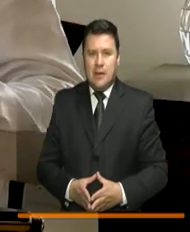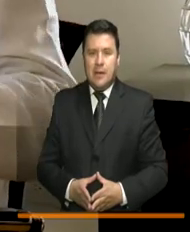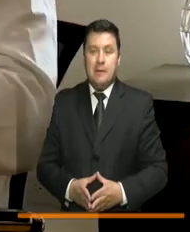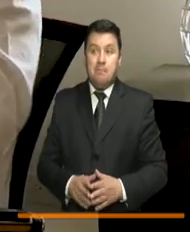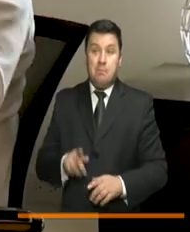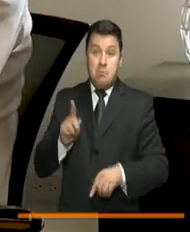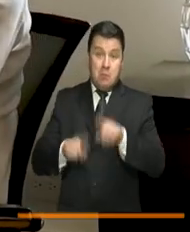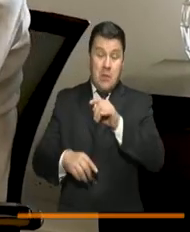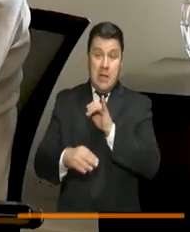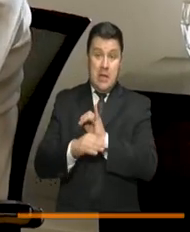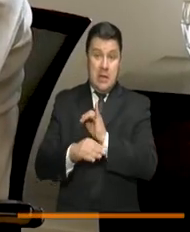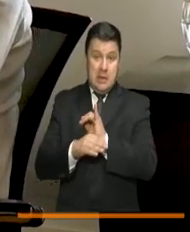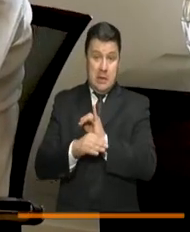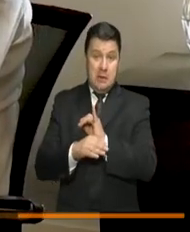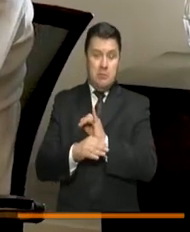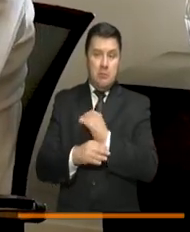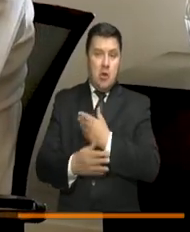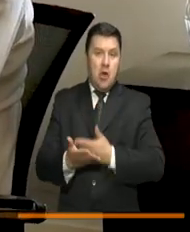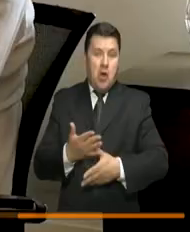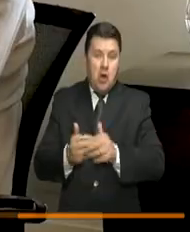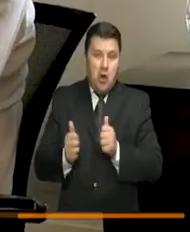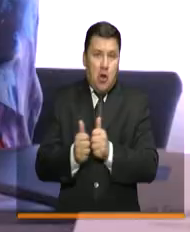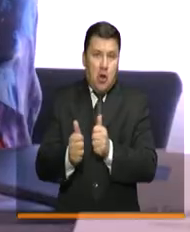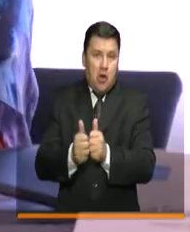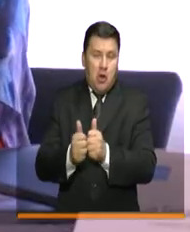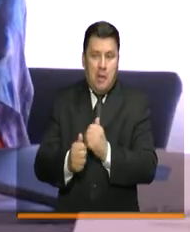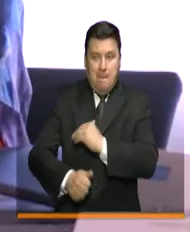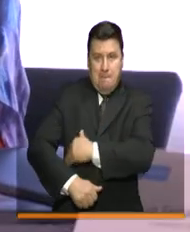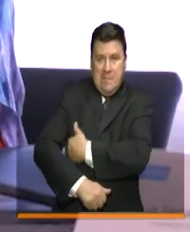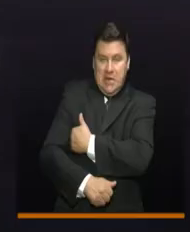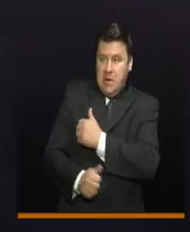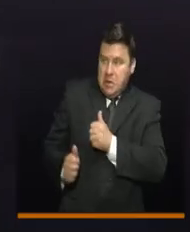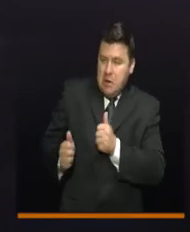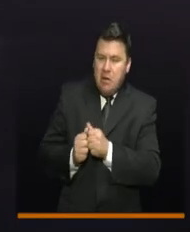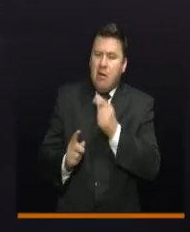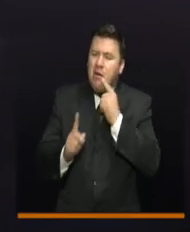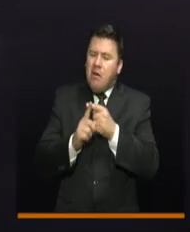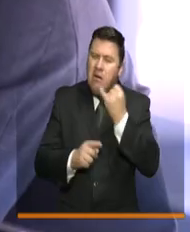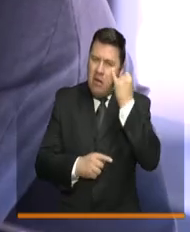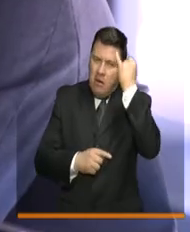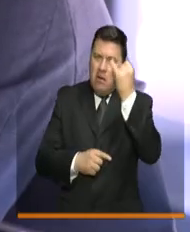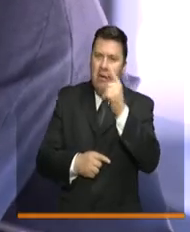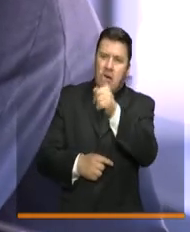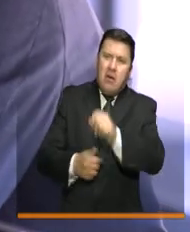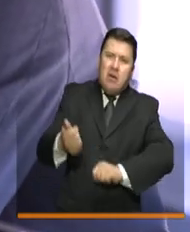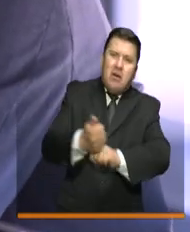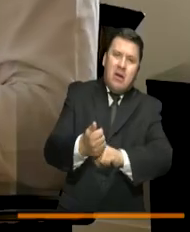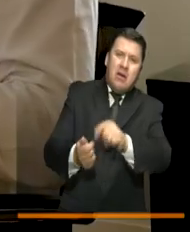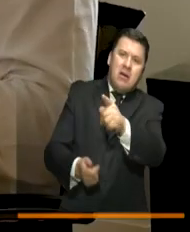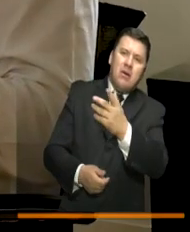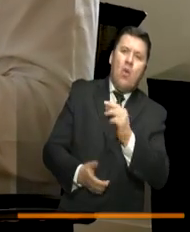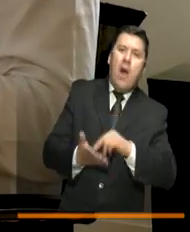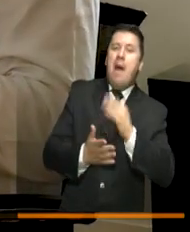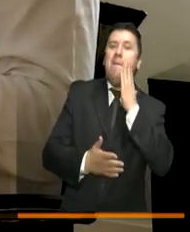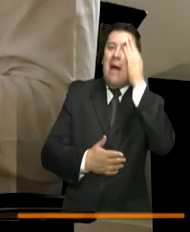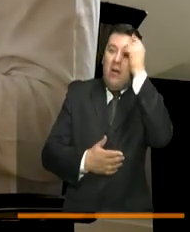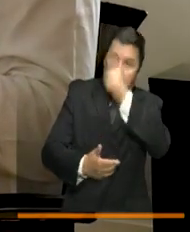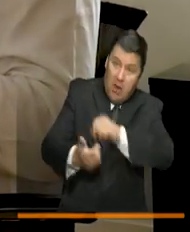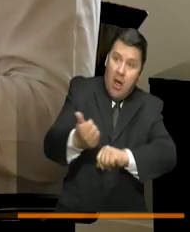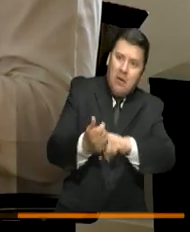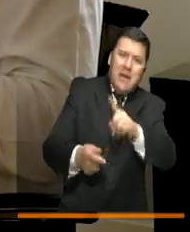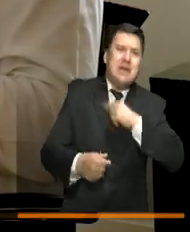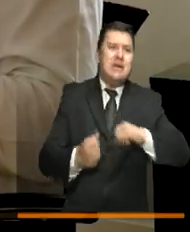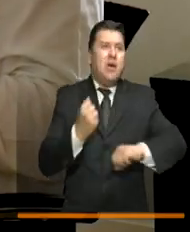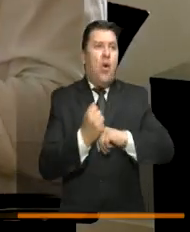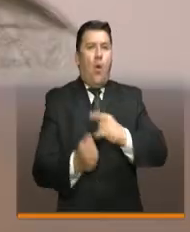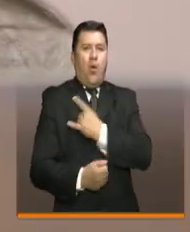Algunas instituciones venimos acompañando al ministerio con la idea principal de apadrinar aquellas instituciones de educación superior que requieren